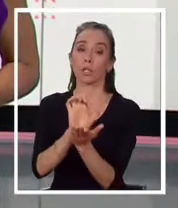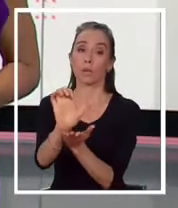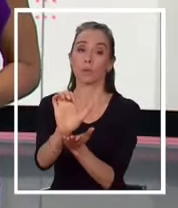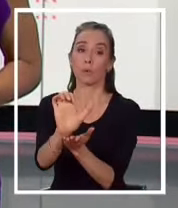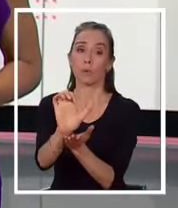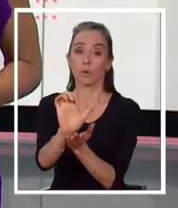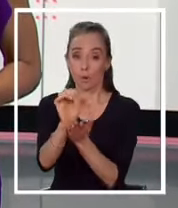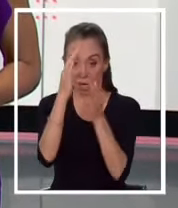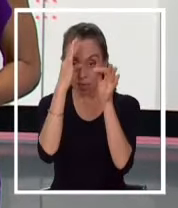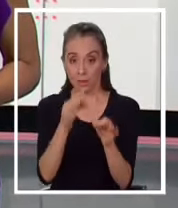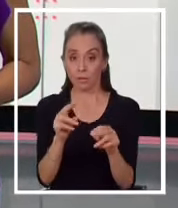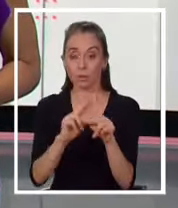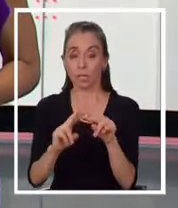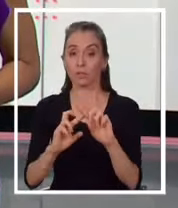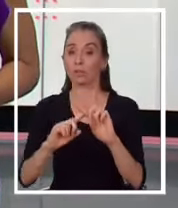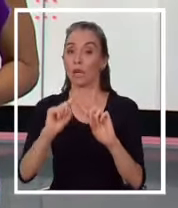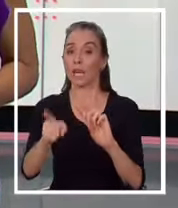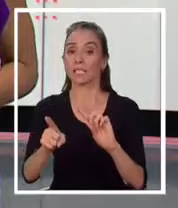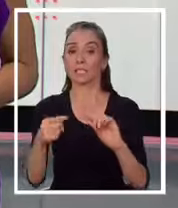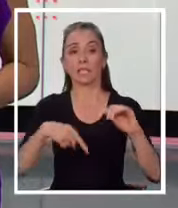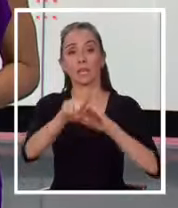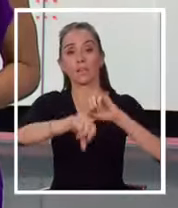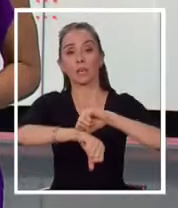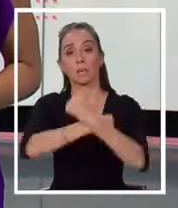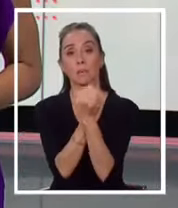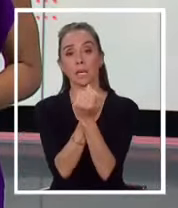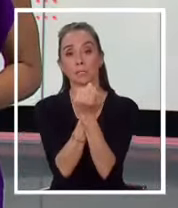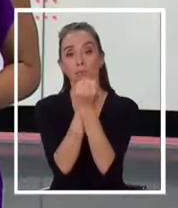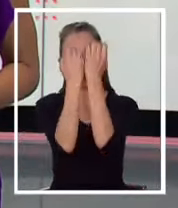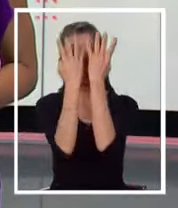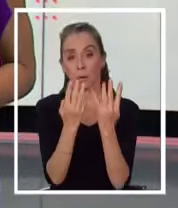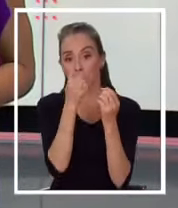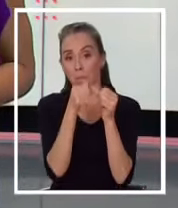a la medida aplicada y exigen la prisión preventiva.